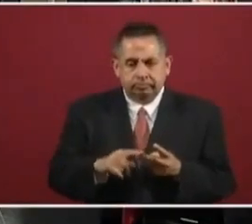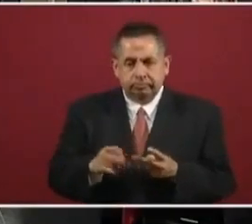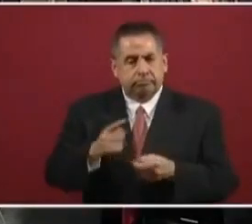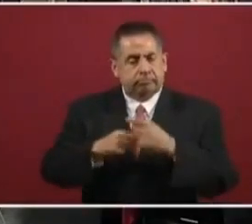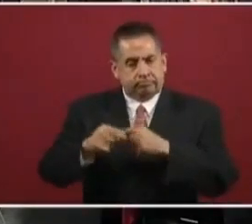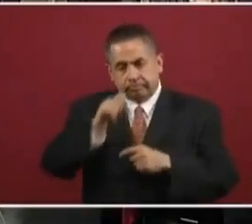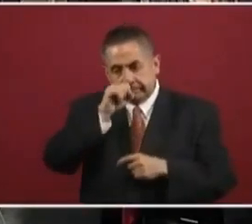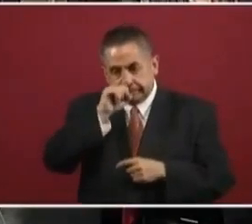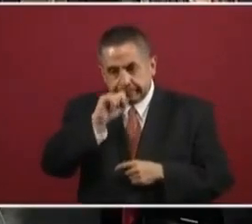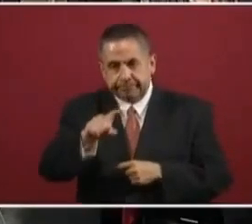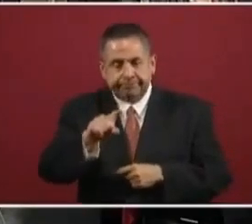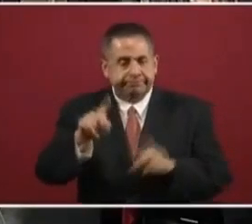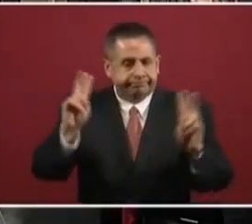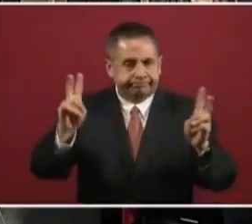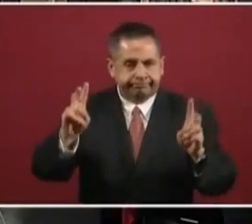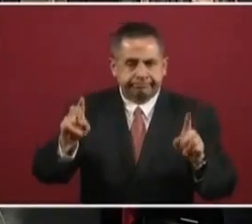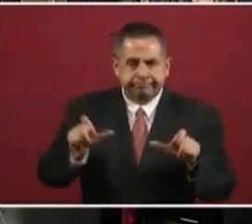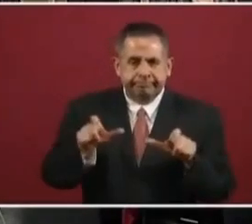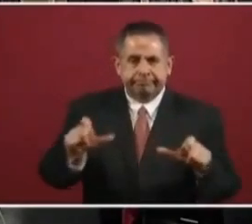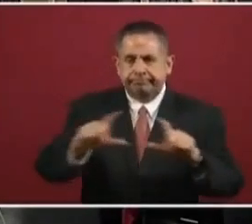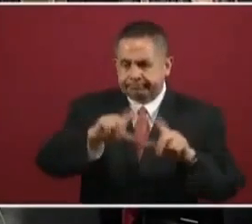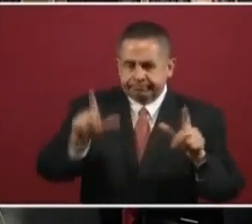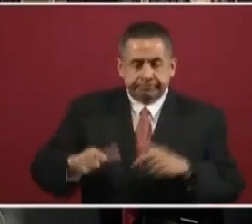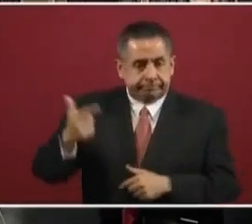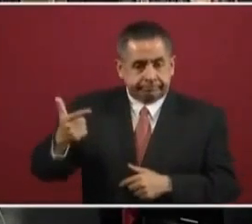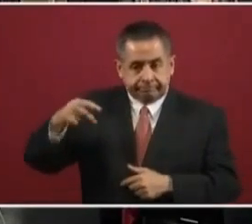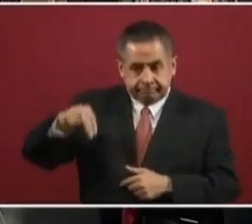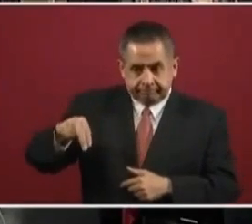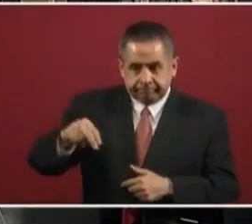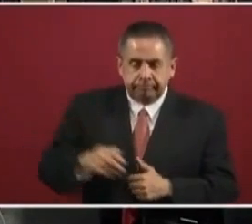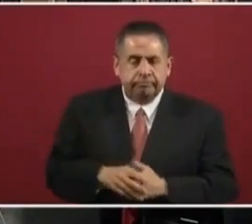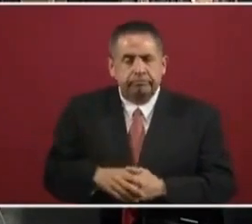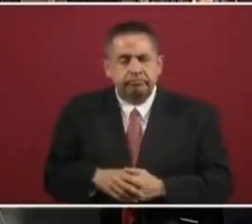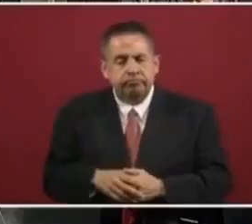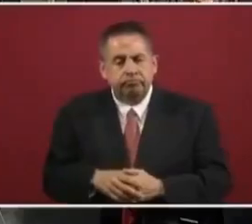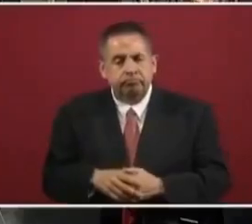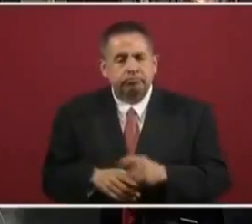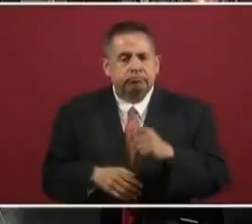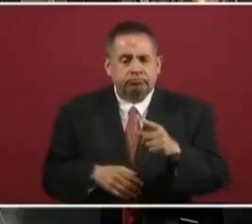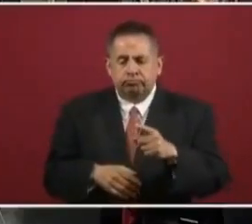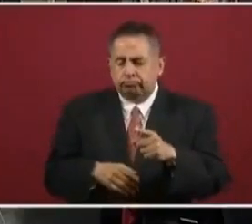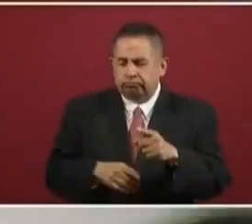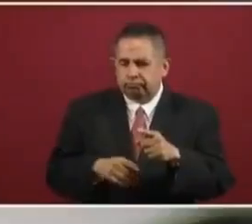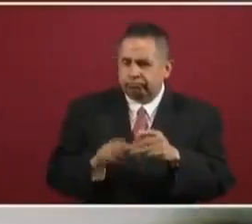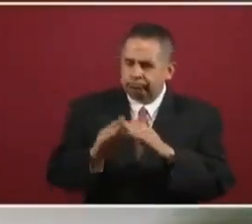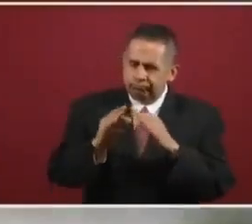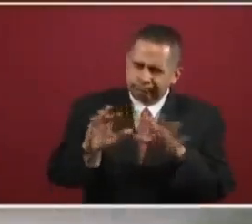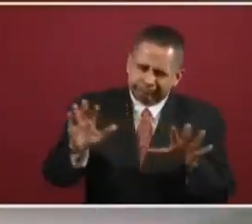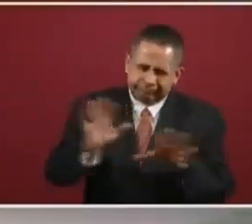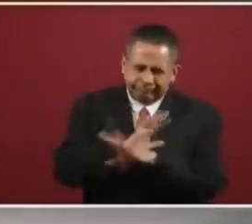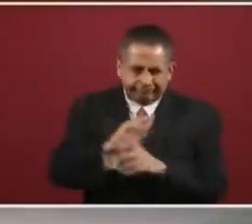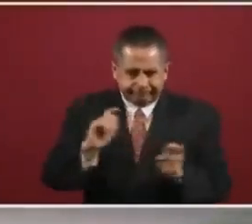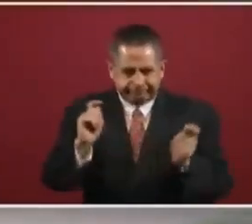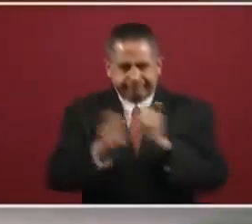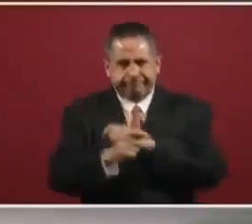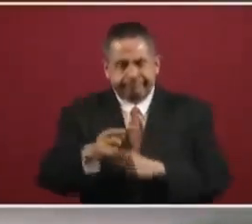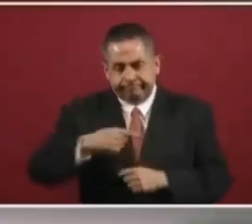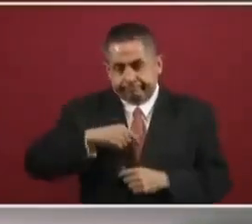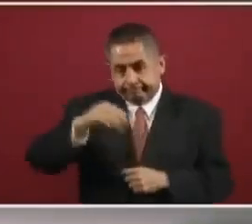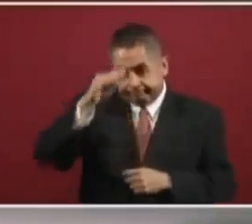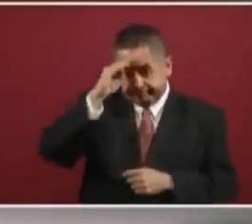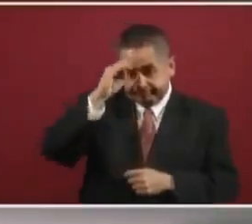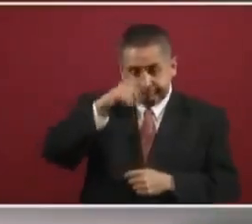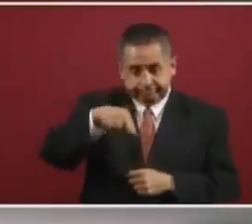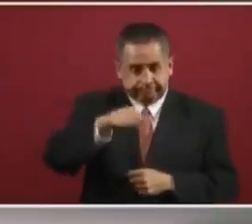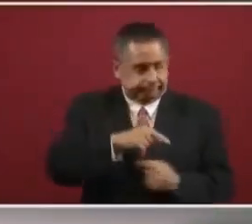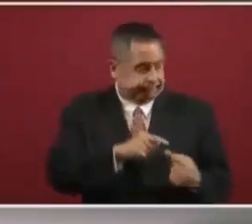al tema de la guardia nacional al romper usted el moldea usted que